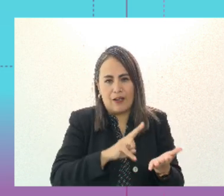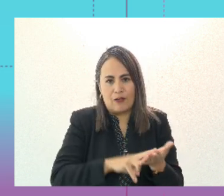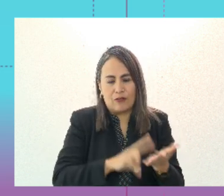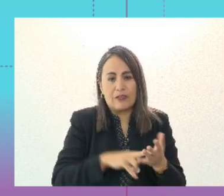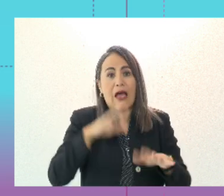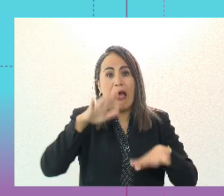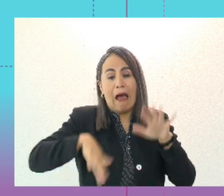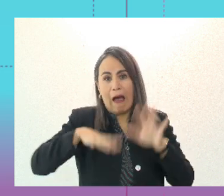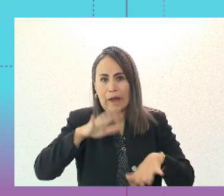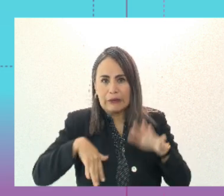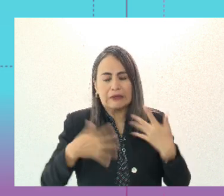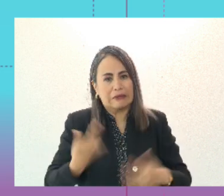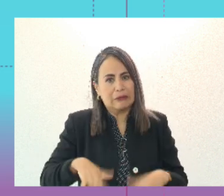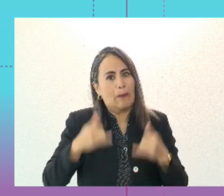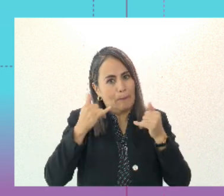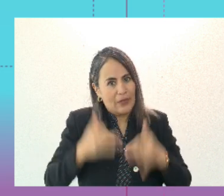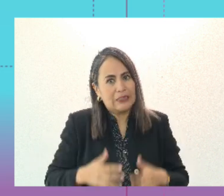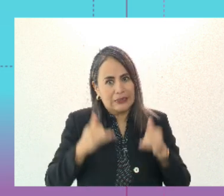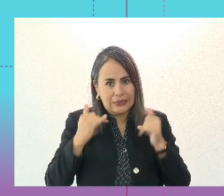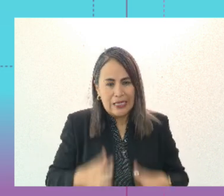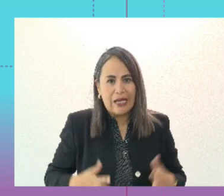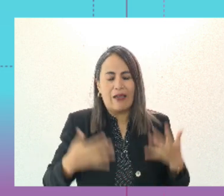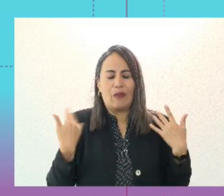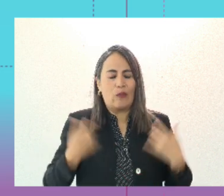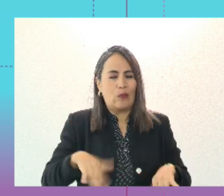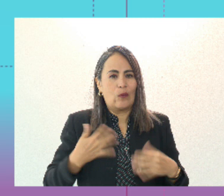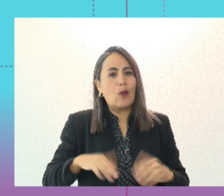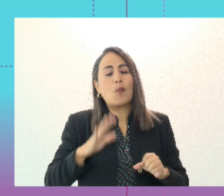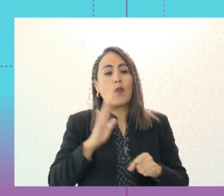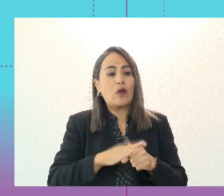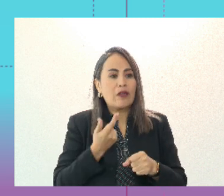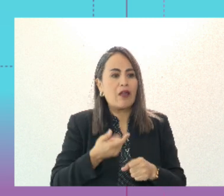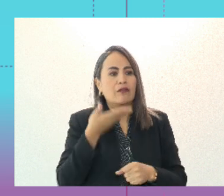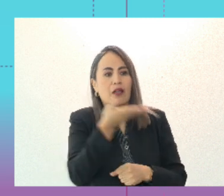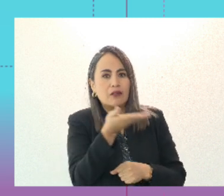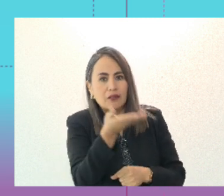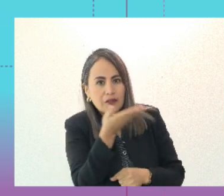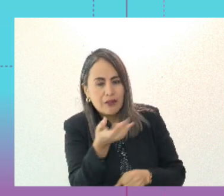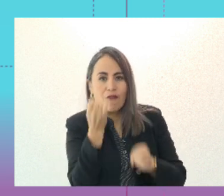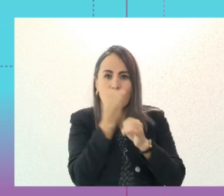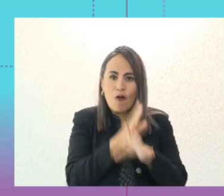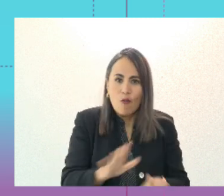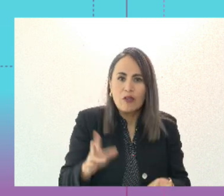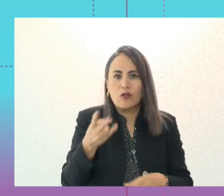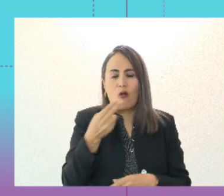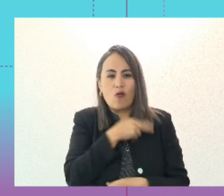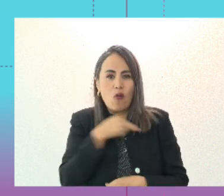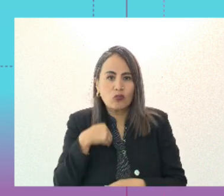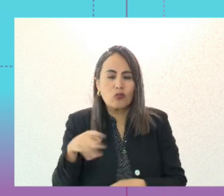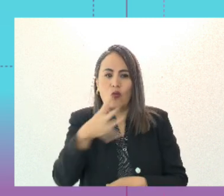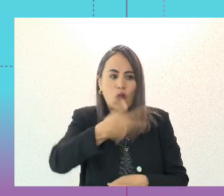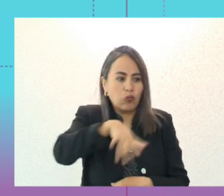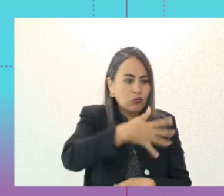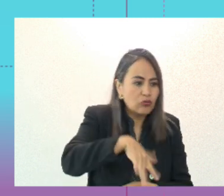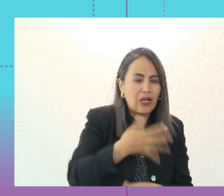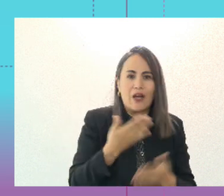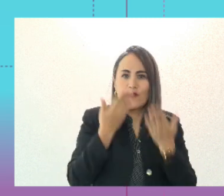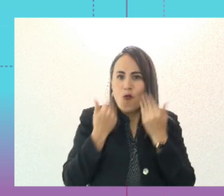milagros, ¿verdad? Cuando nos requieren alguna información que por alguna razón estamos buscando y que no se